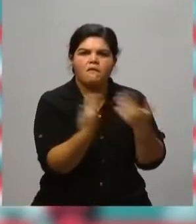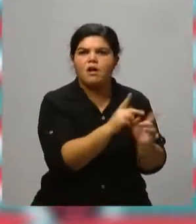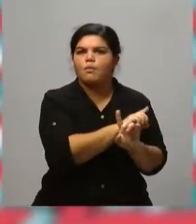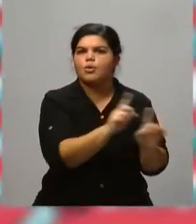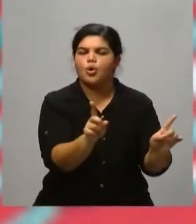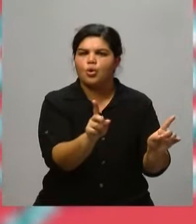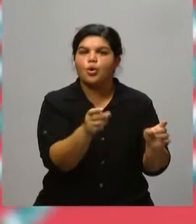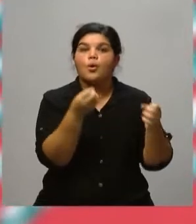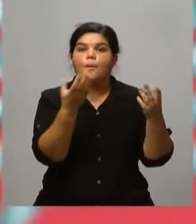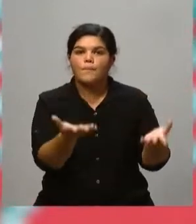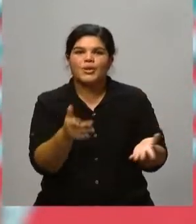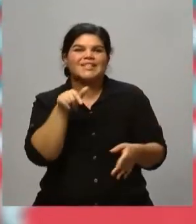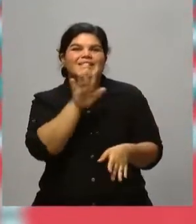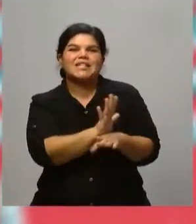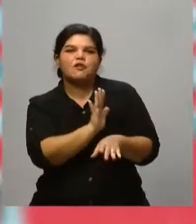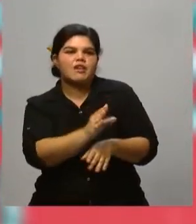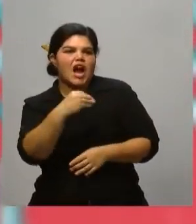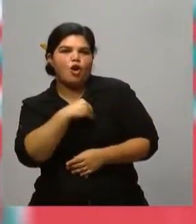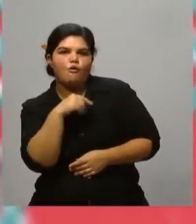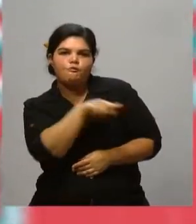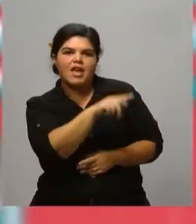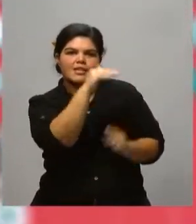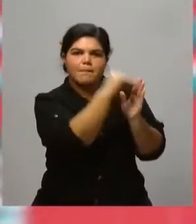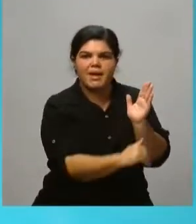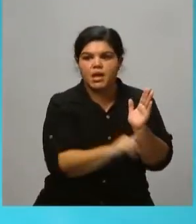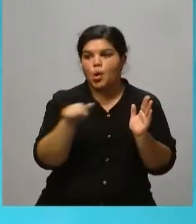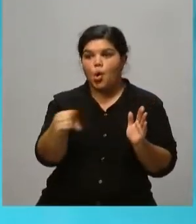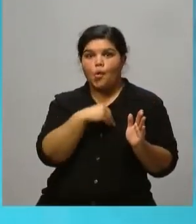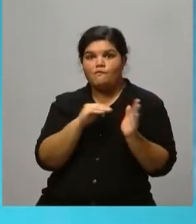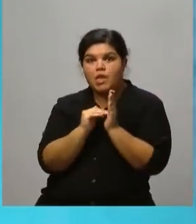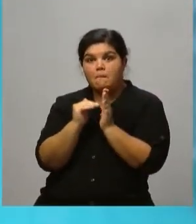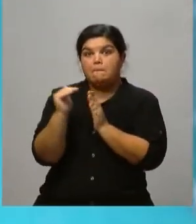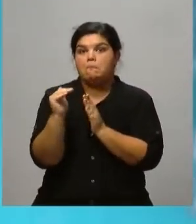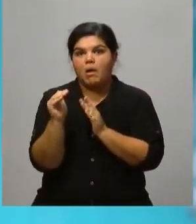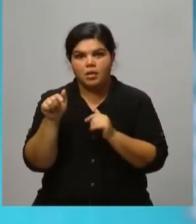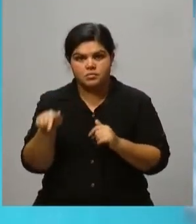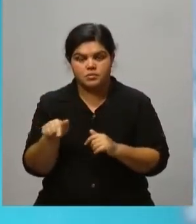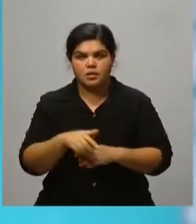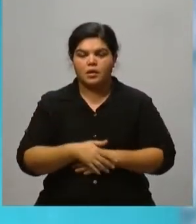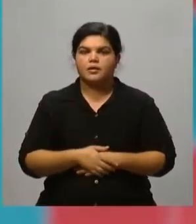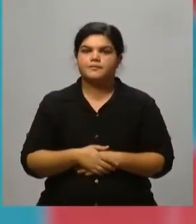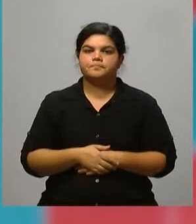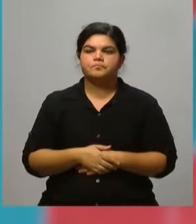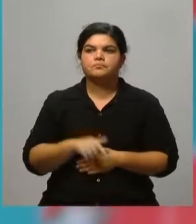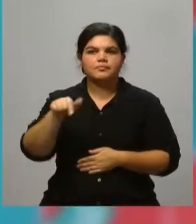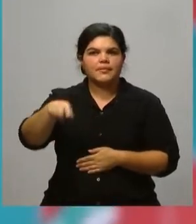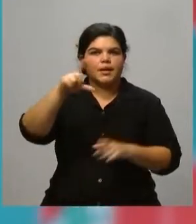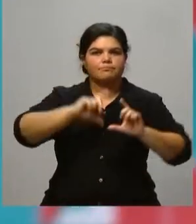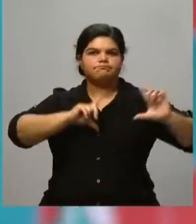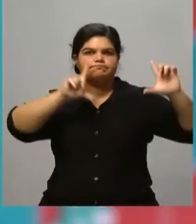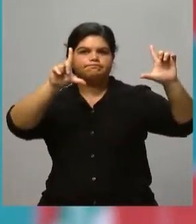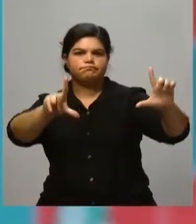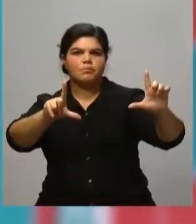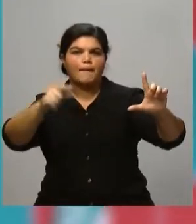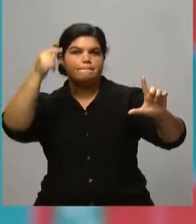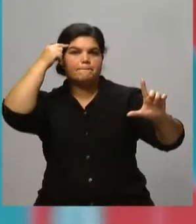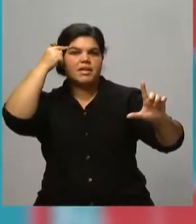gestión que está teniendo el gobierno nacional hacen de que figuras que estaban outsider de la política Hoy en